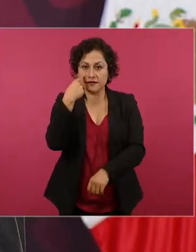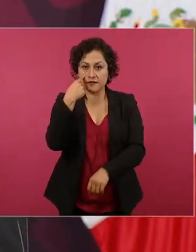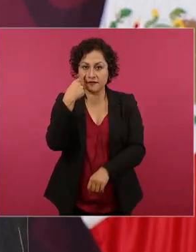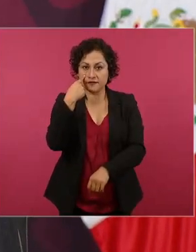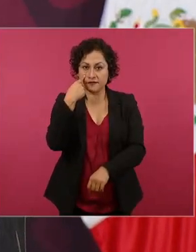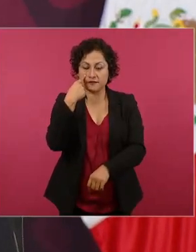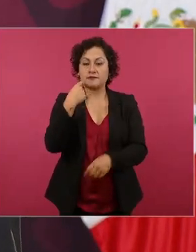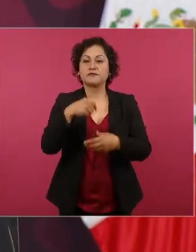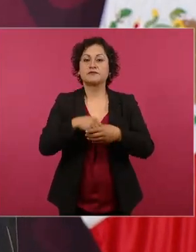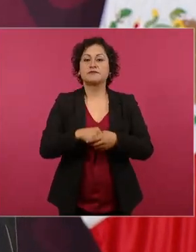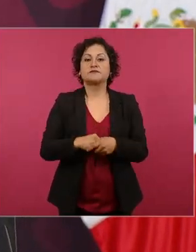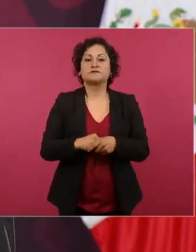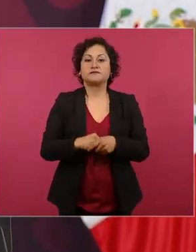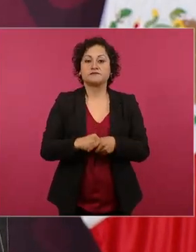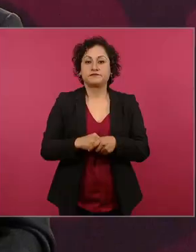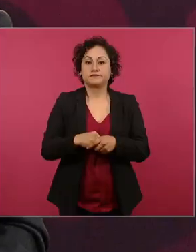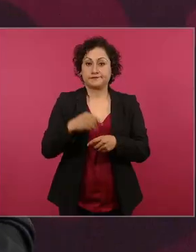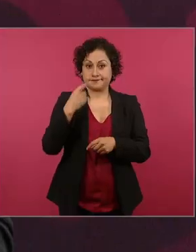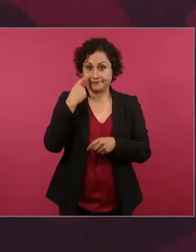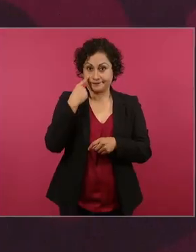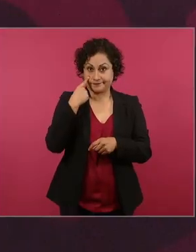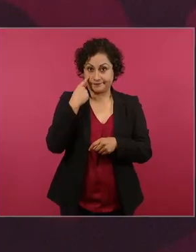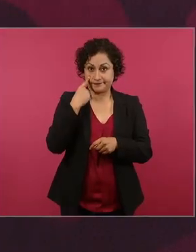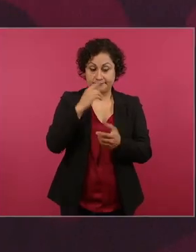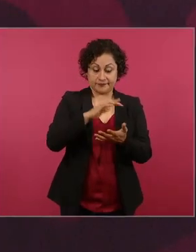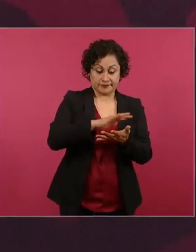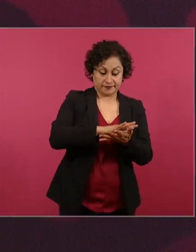se puede llevar a cabo una transformación